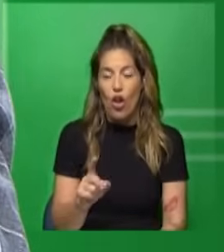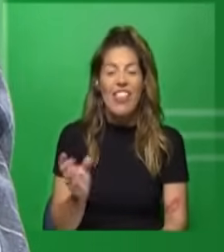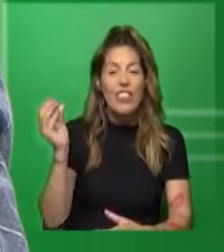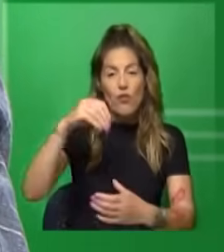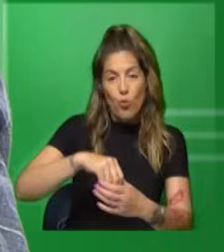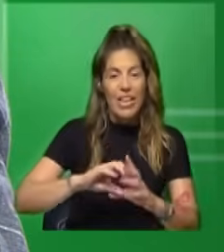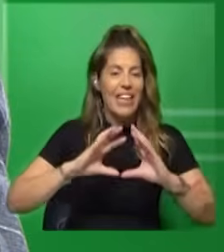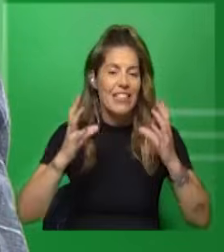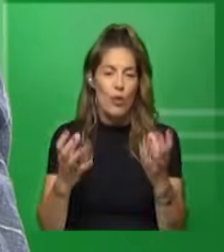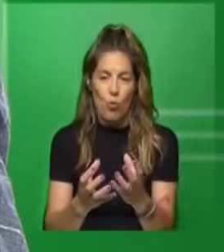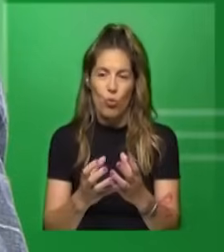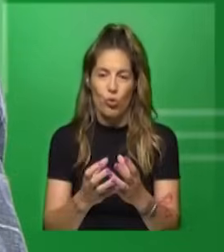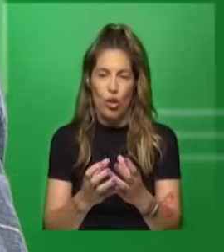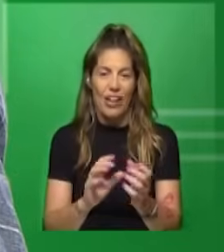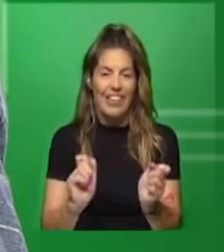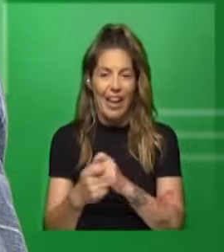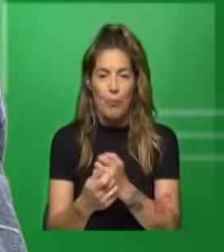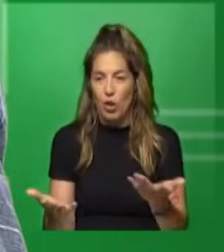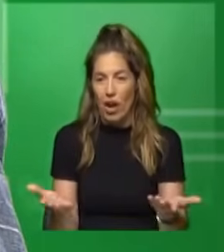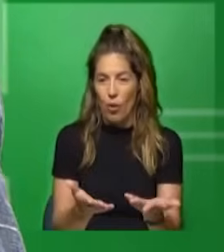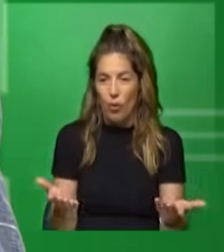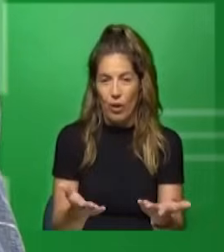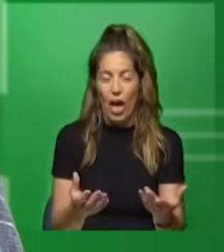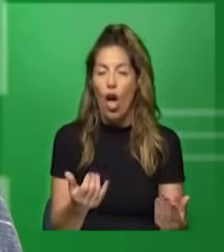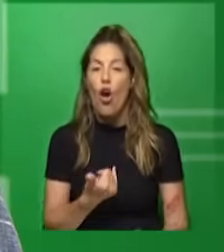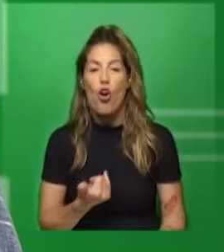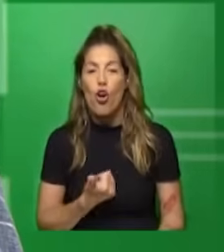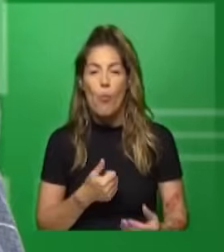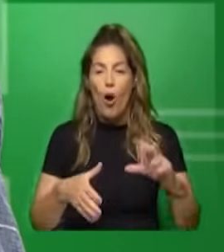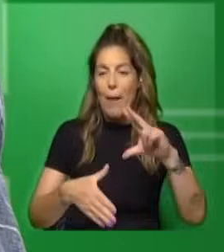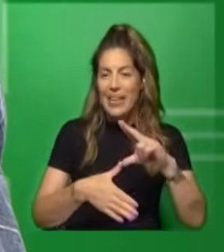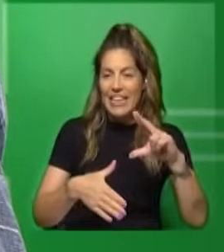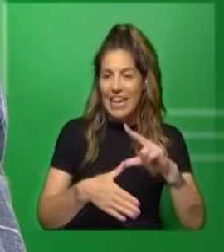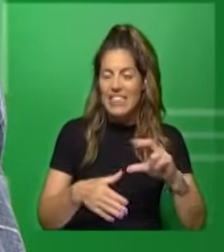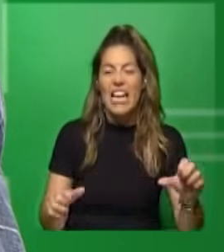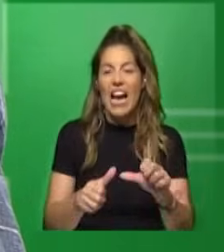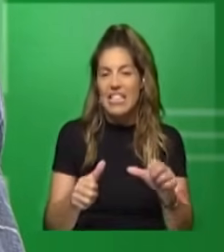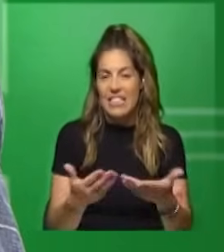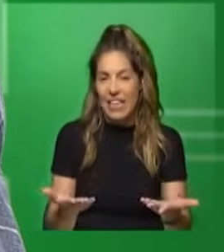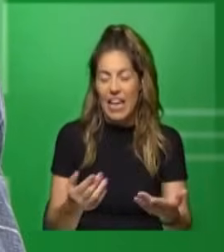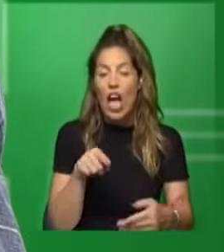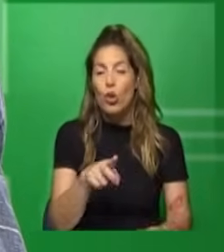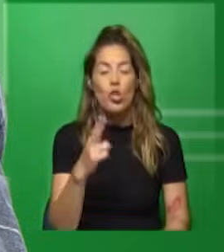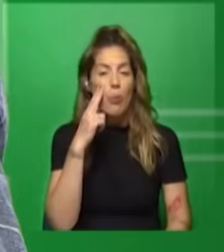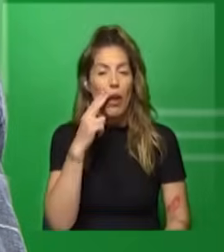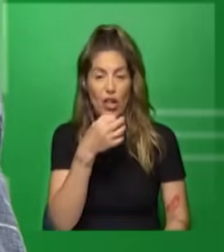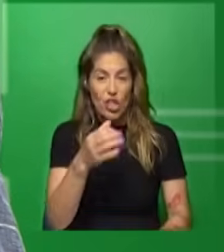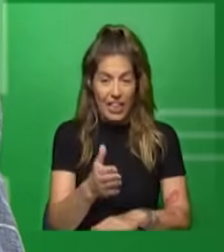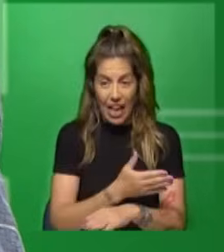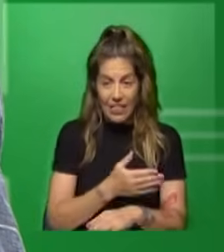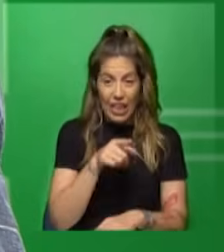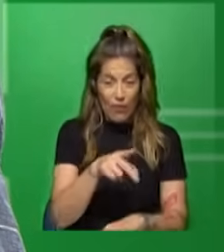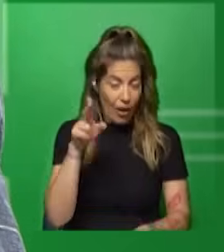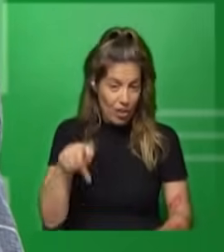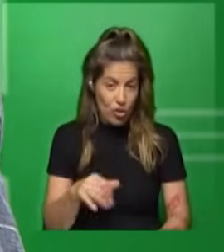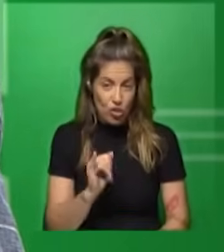en ese mundo que está en transición. ¿Cómo se para América Latina? Porque a todos estos problemas que yo dije antes y que tenés toda la